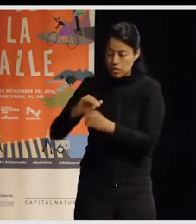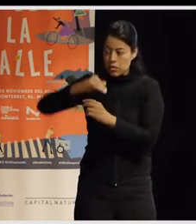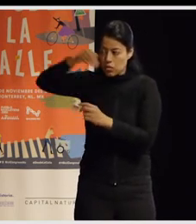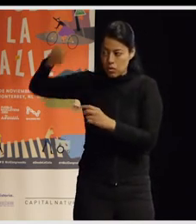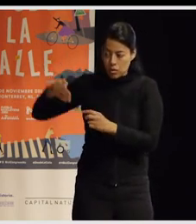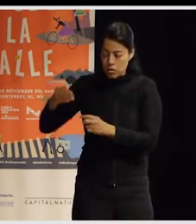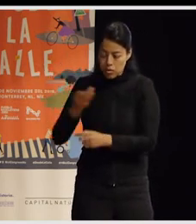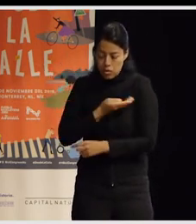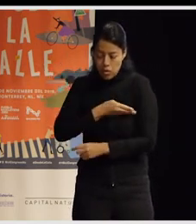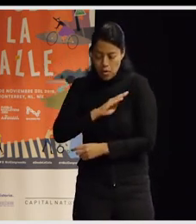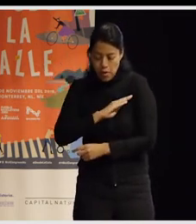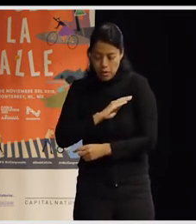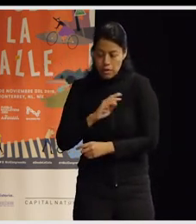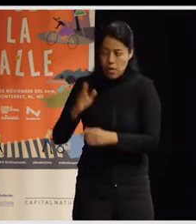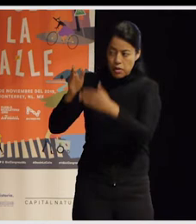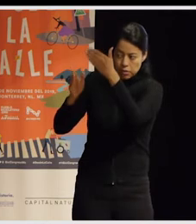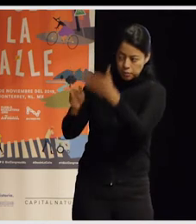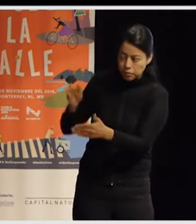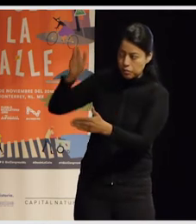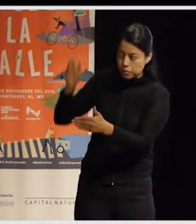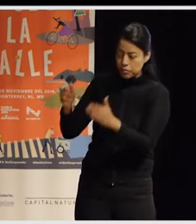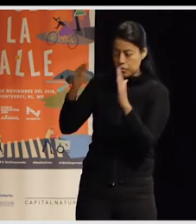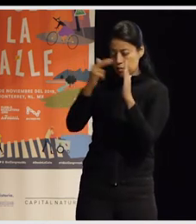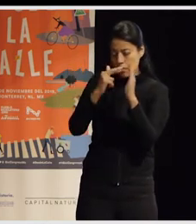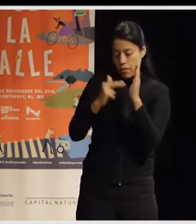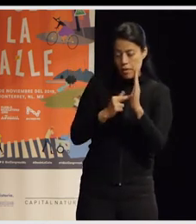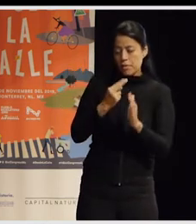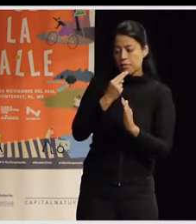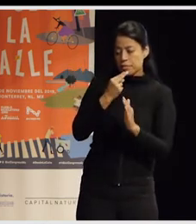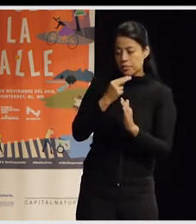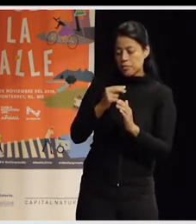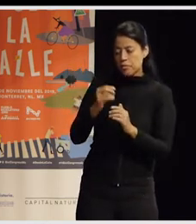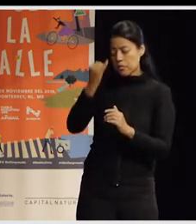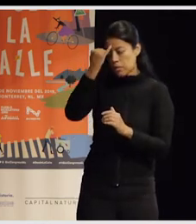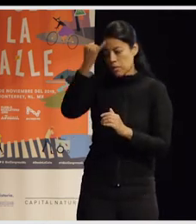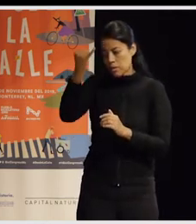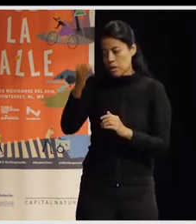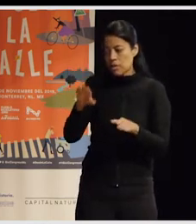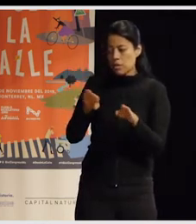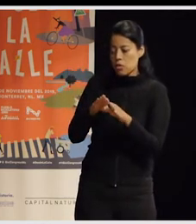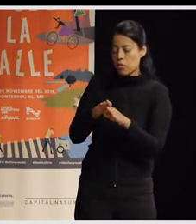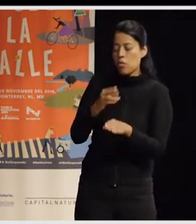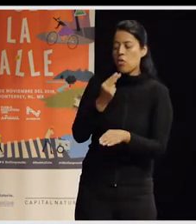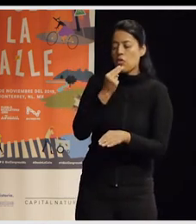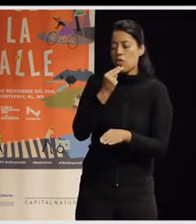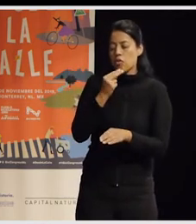el costado tiene las reglas de uso y tips y reglas de operación del sistema